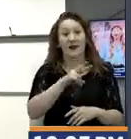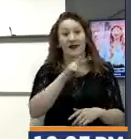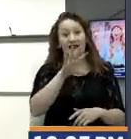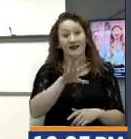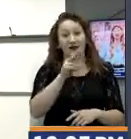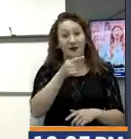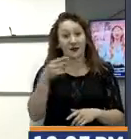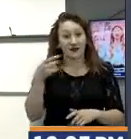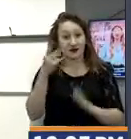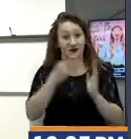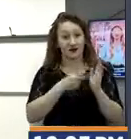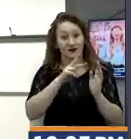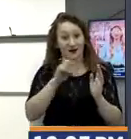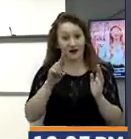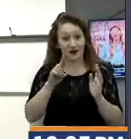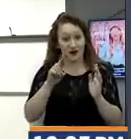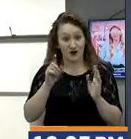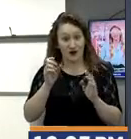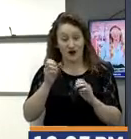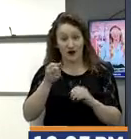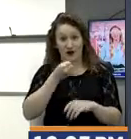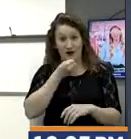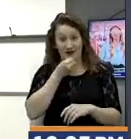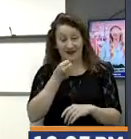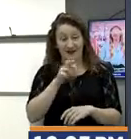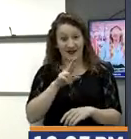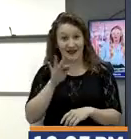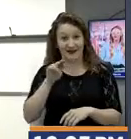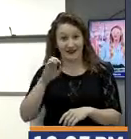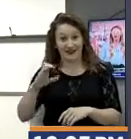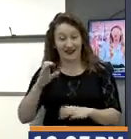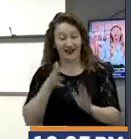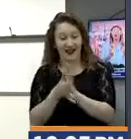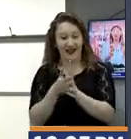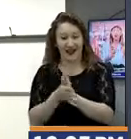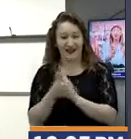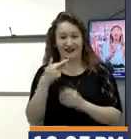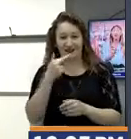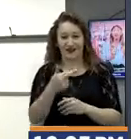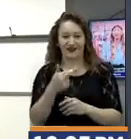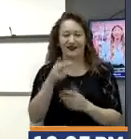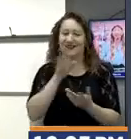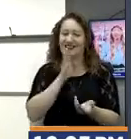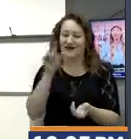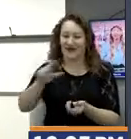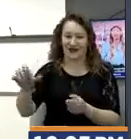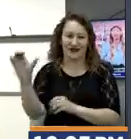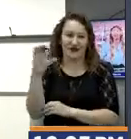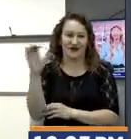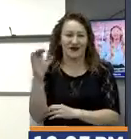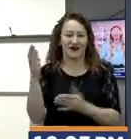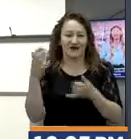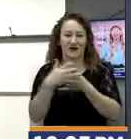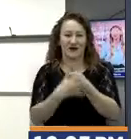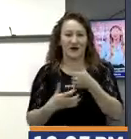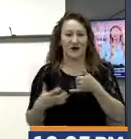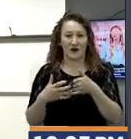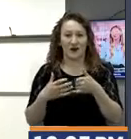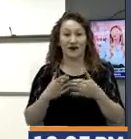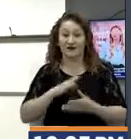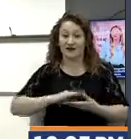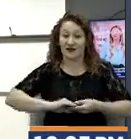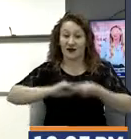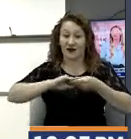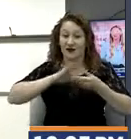de marzo de 2021, RTVC Noticias ha estado contando sus historias, las de los colombianos desde las regiones. Saludamos a nuestro